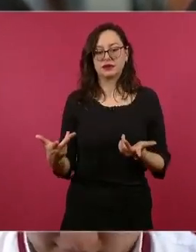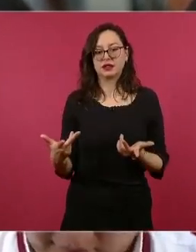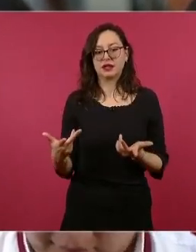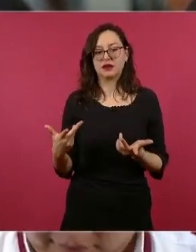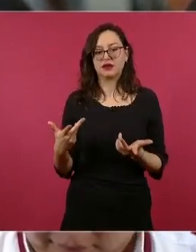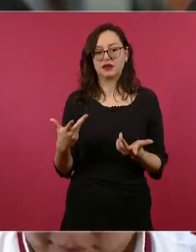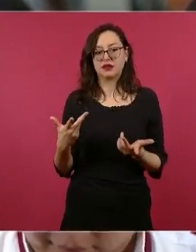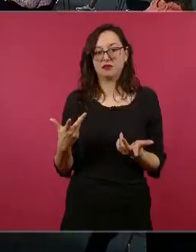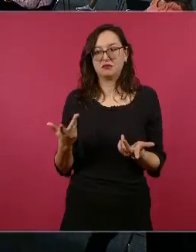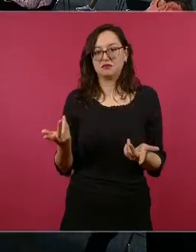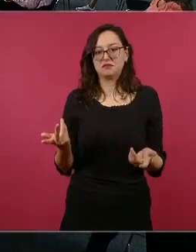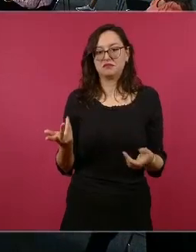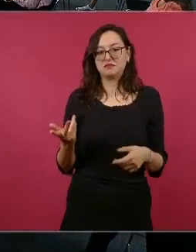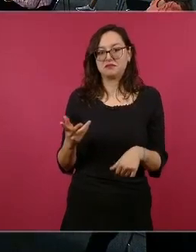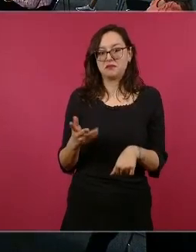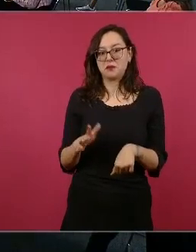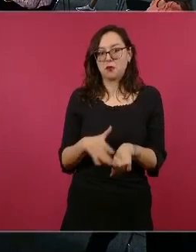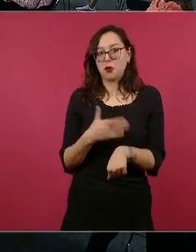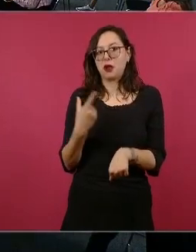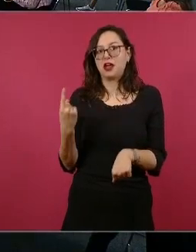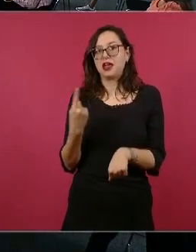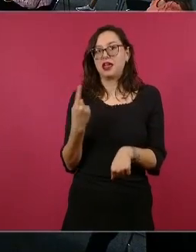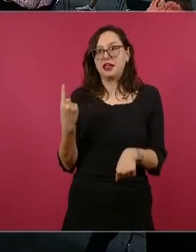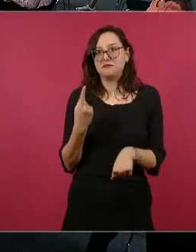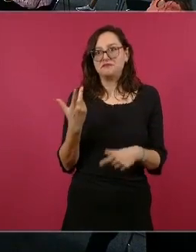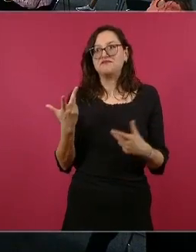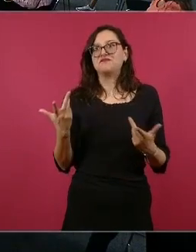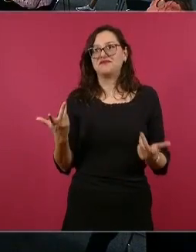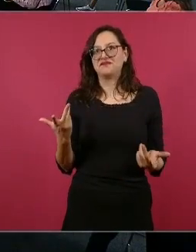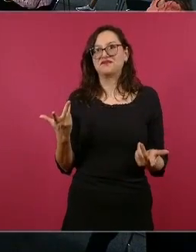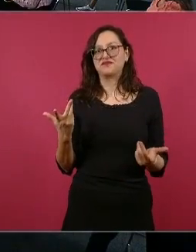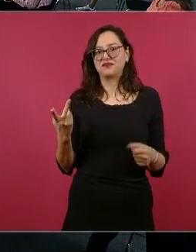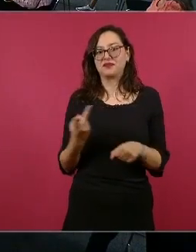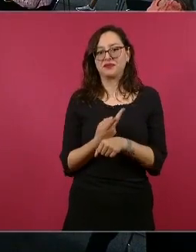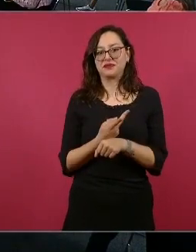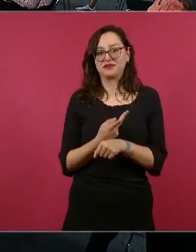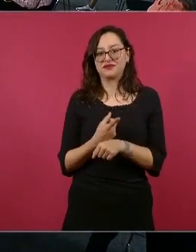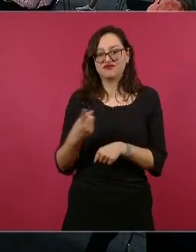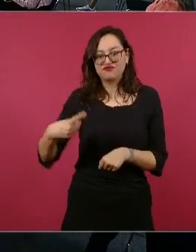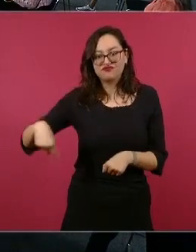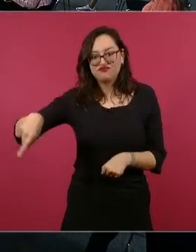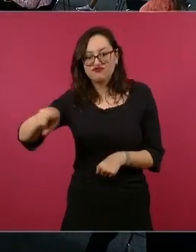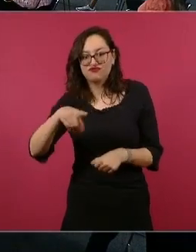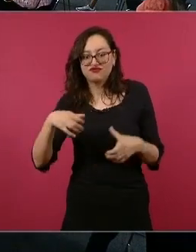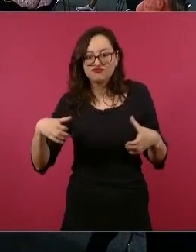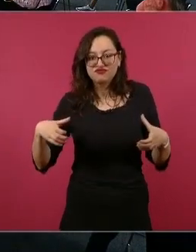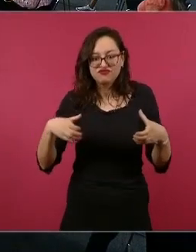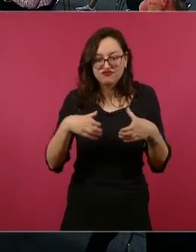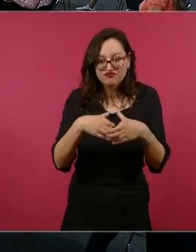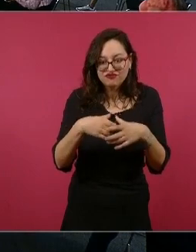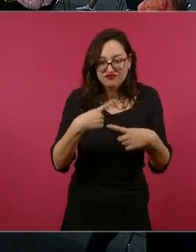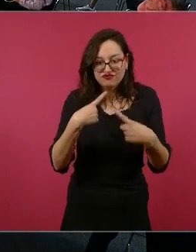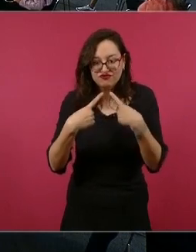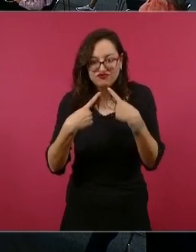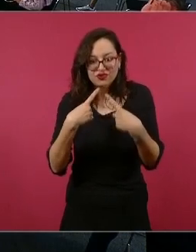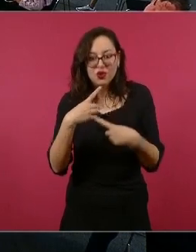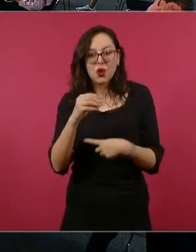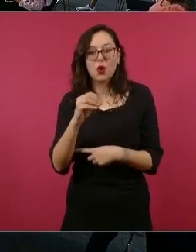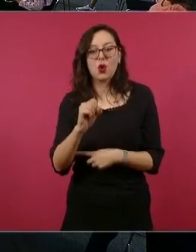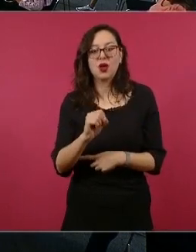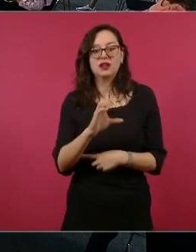la integridad electoral y esto por qué lo digo de esta manera pues porque son organizaciones de la sociedad civil